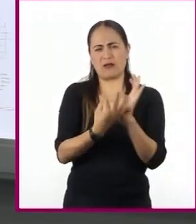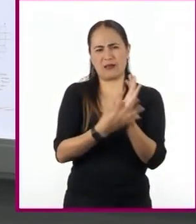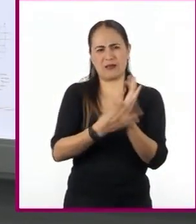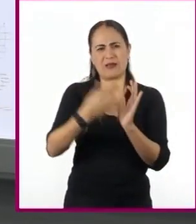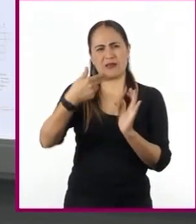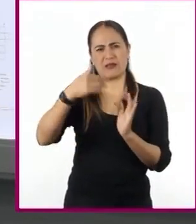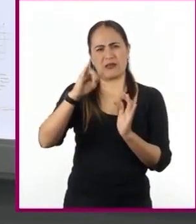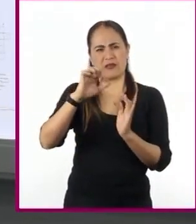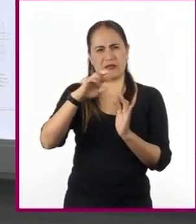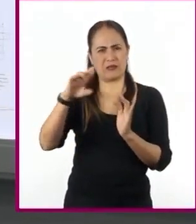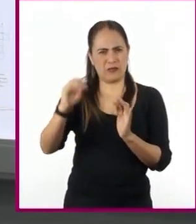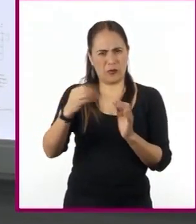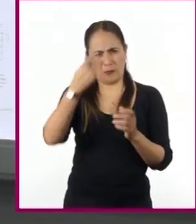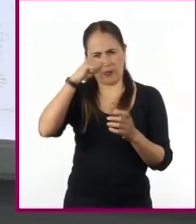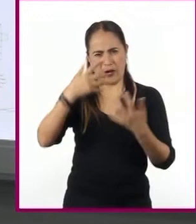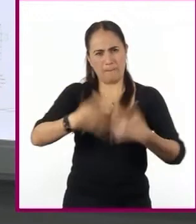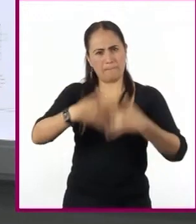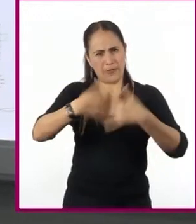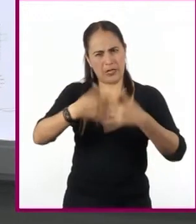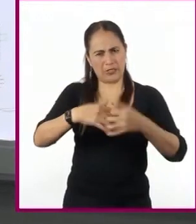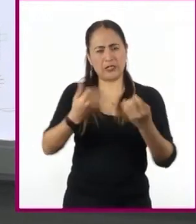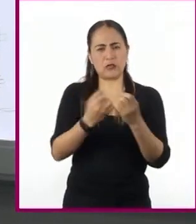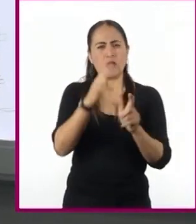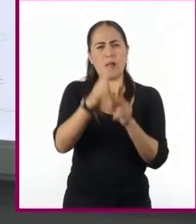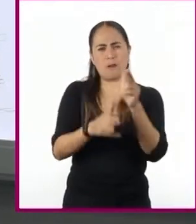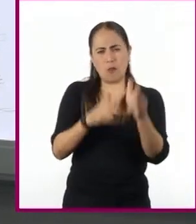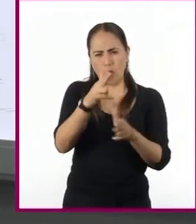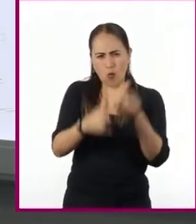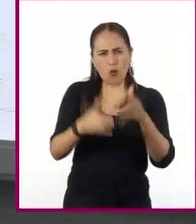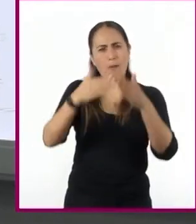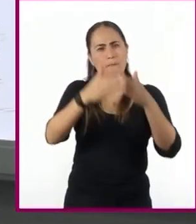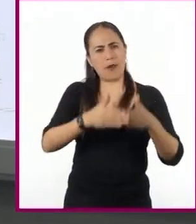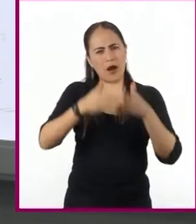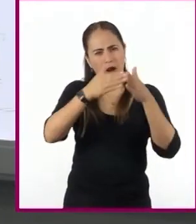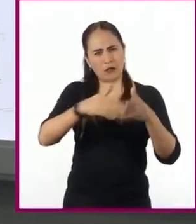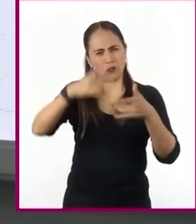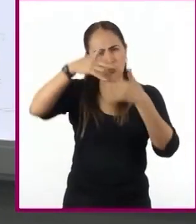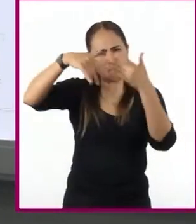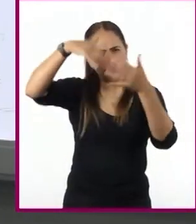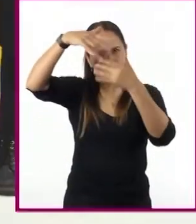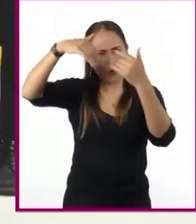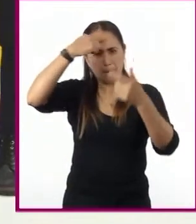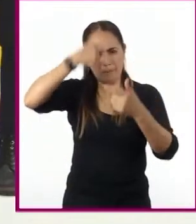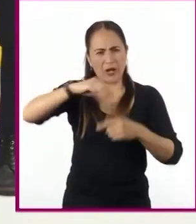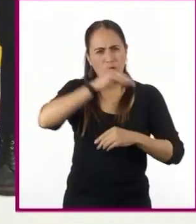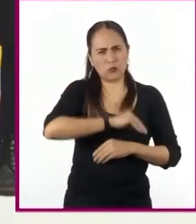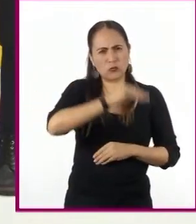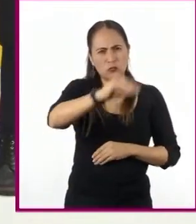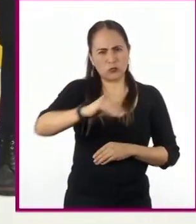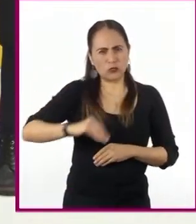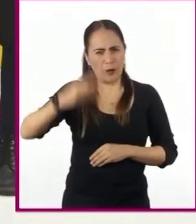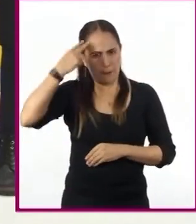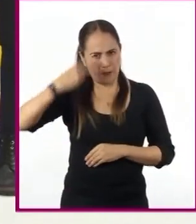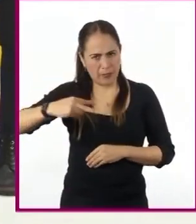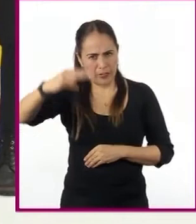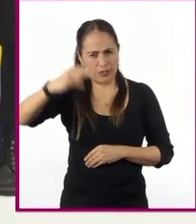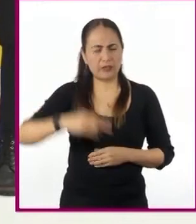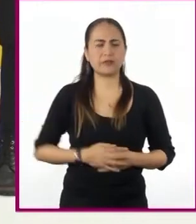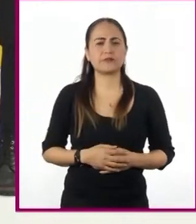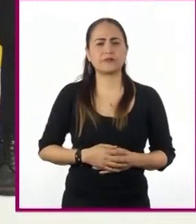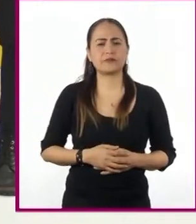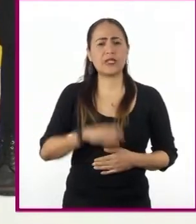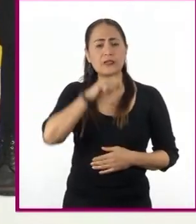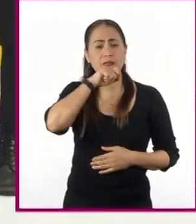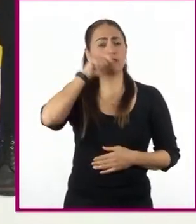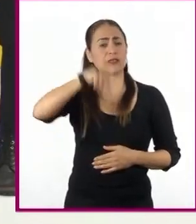máquinas, la introducción de la locomotora y el barco de vapor como medios de transporte. Sí, también fueron